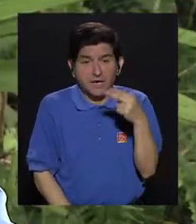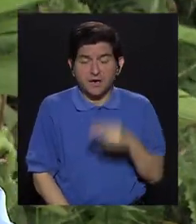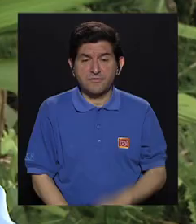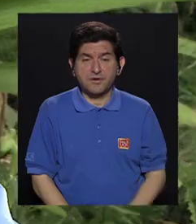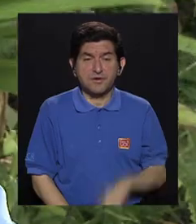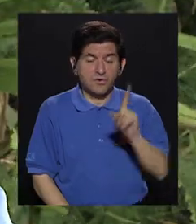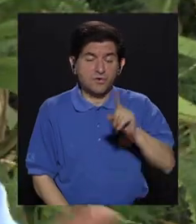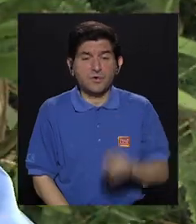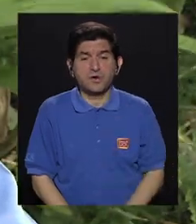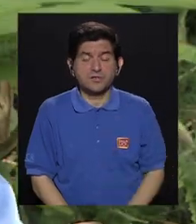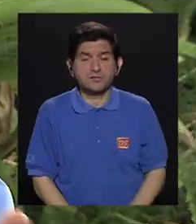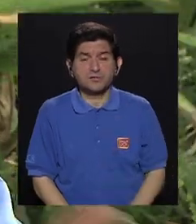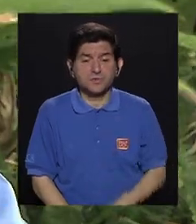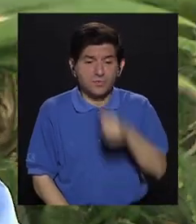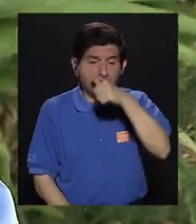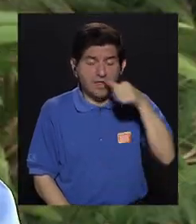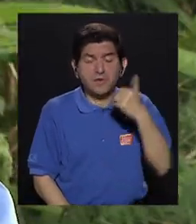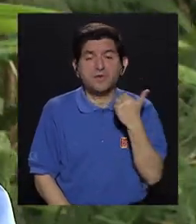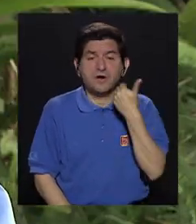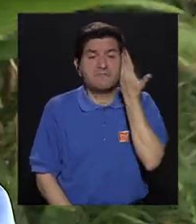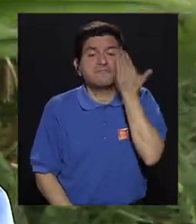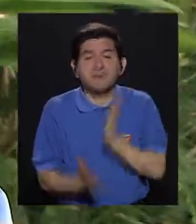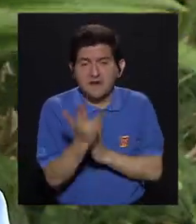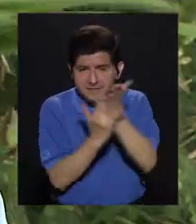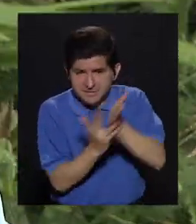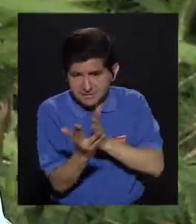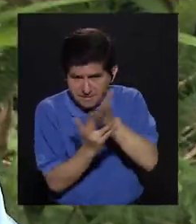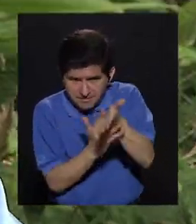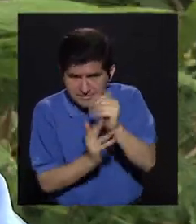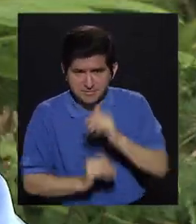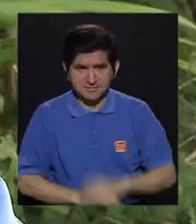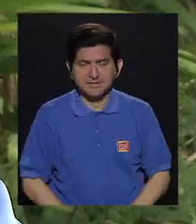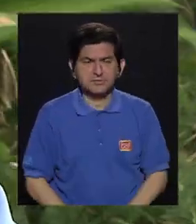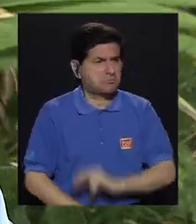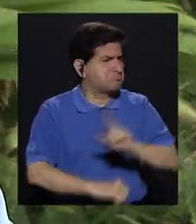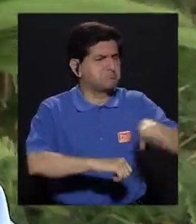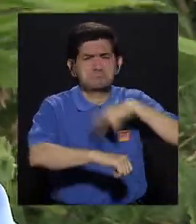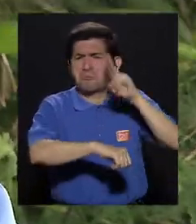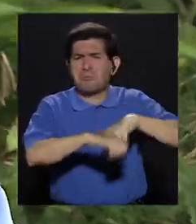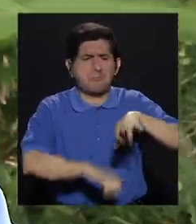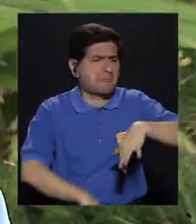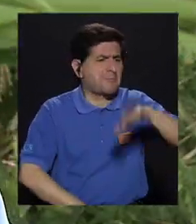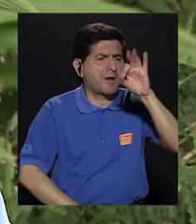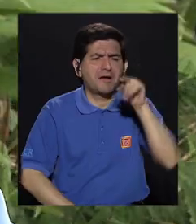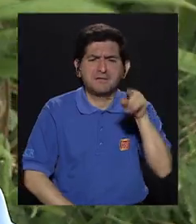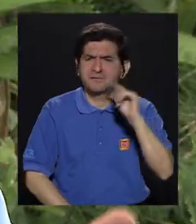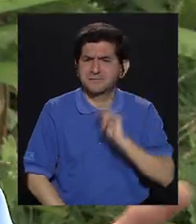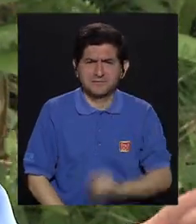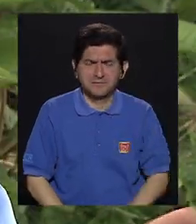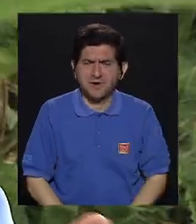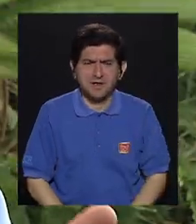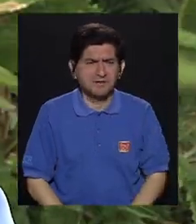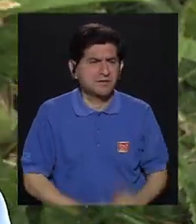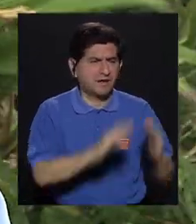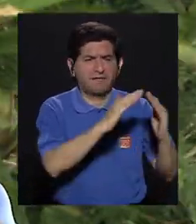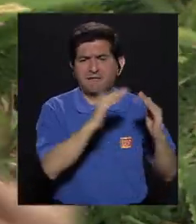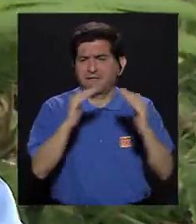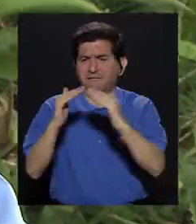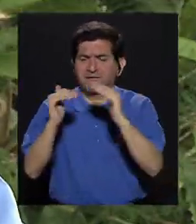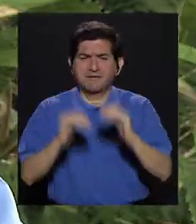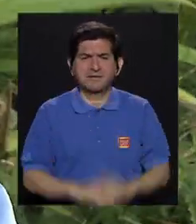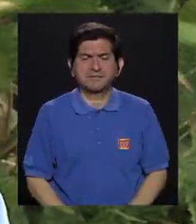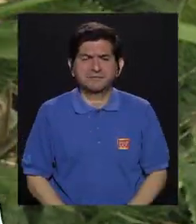una droga fácilmente accesible, ¿no? Es muy común encontrar cigarrillos en